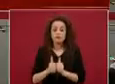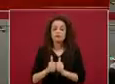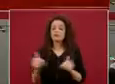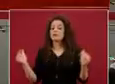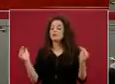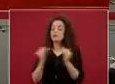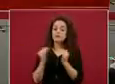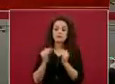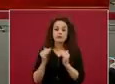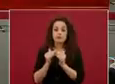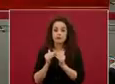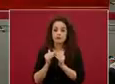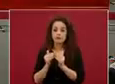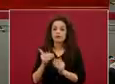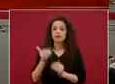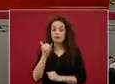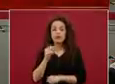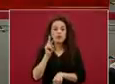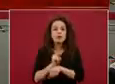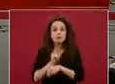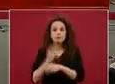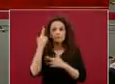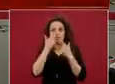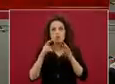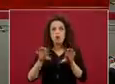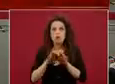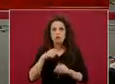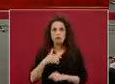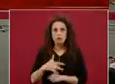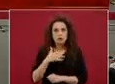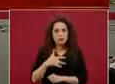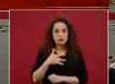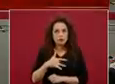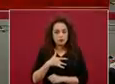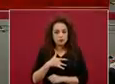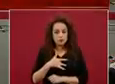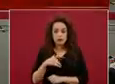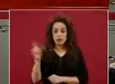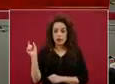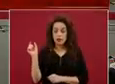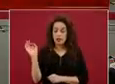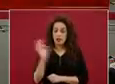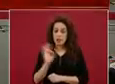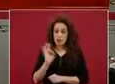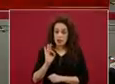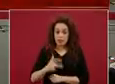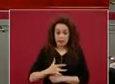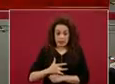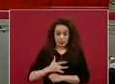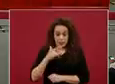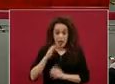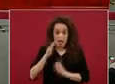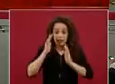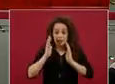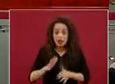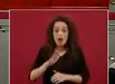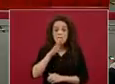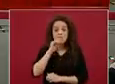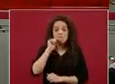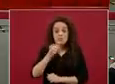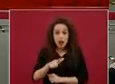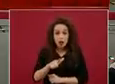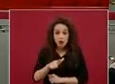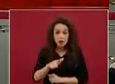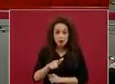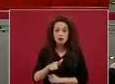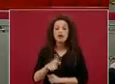en casa vigilando su salud. Si inicia con sintomatología y es contacto de un caso ya diagnosticado